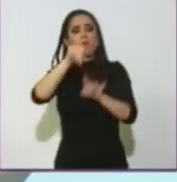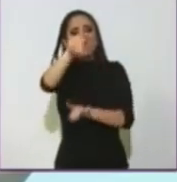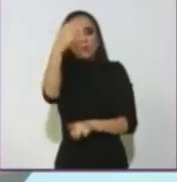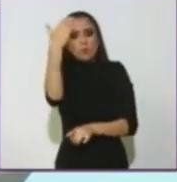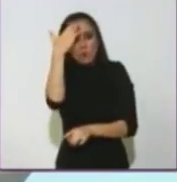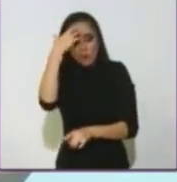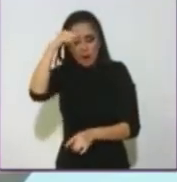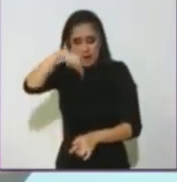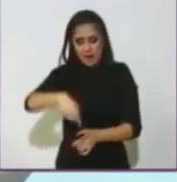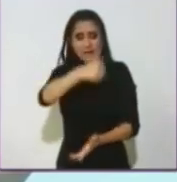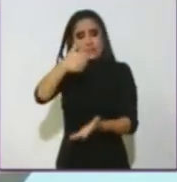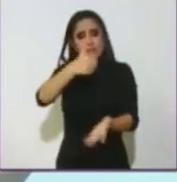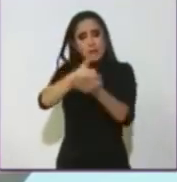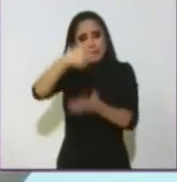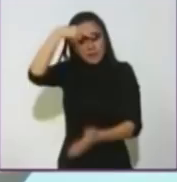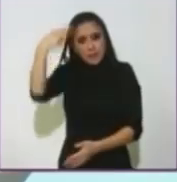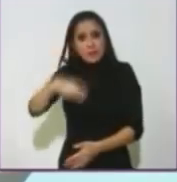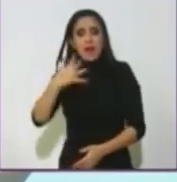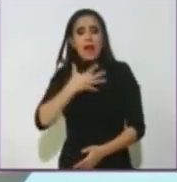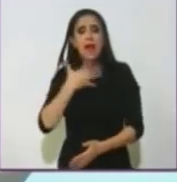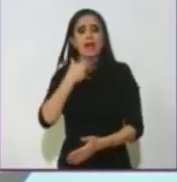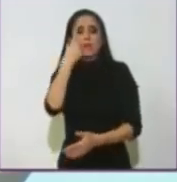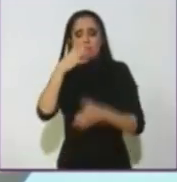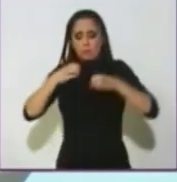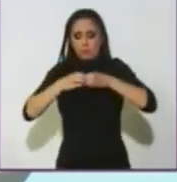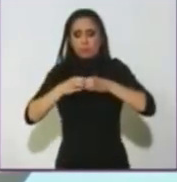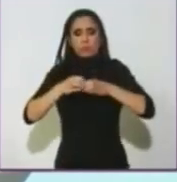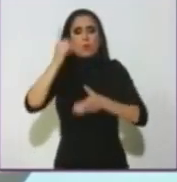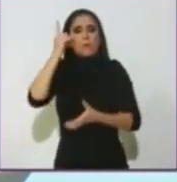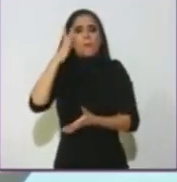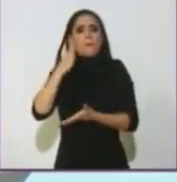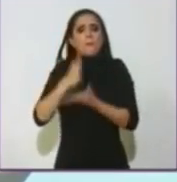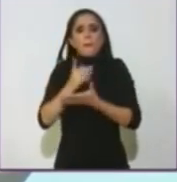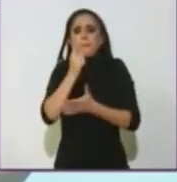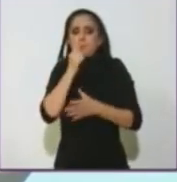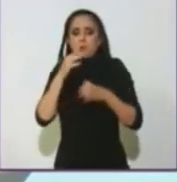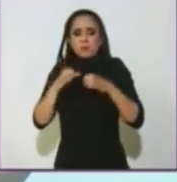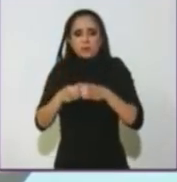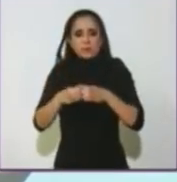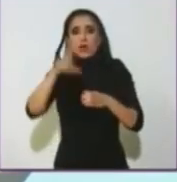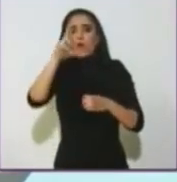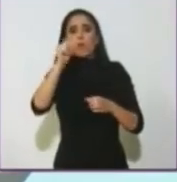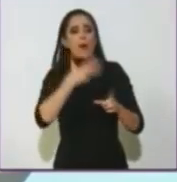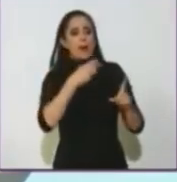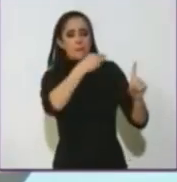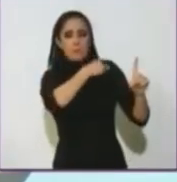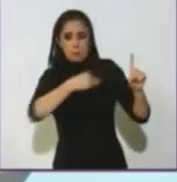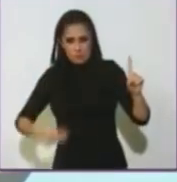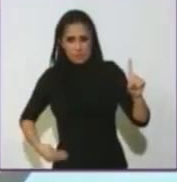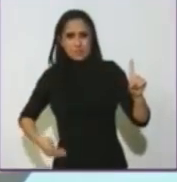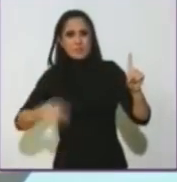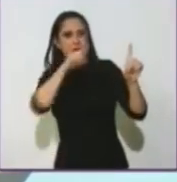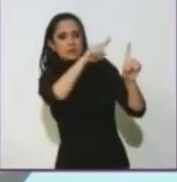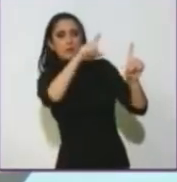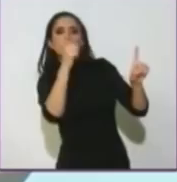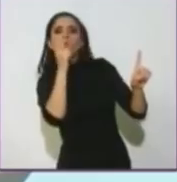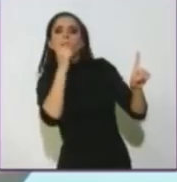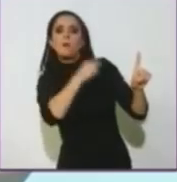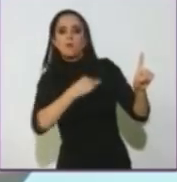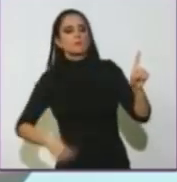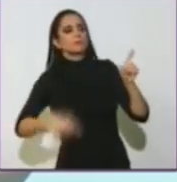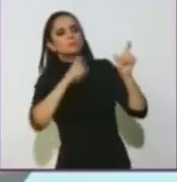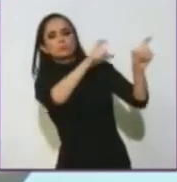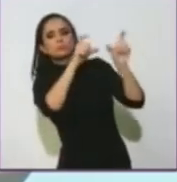ciudad de mexico es la única que tiene mando único no es como en los municipios que hay policías municipales las delegaciones no tienen